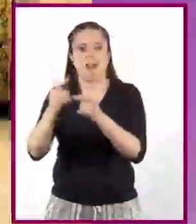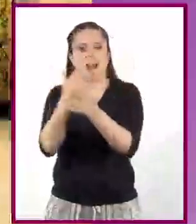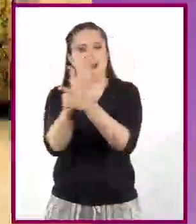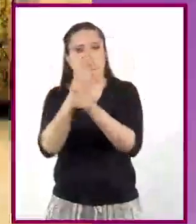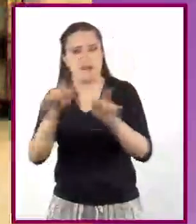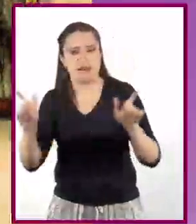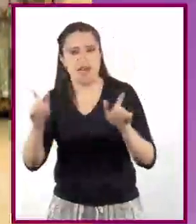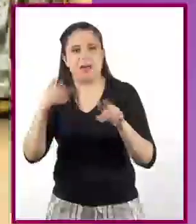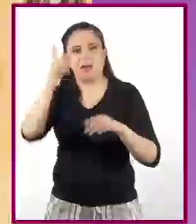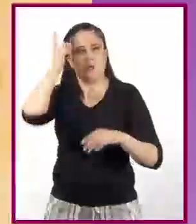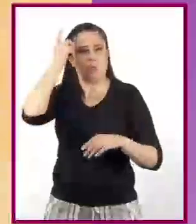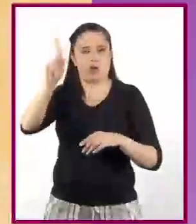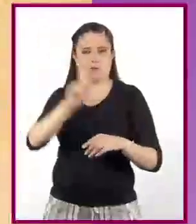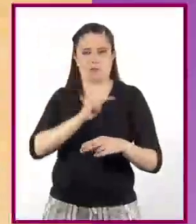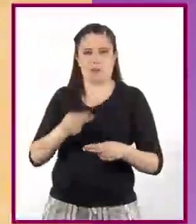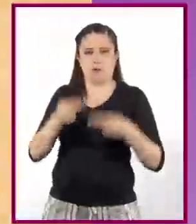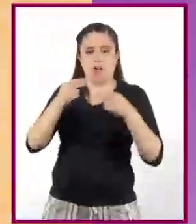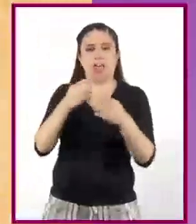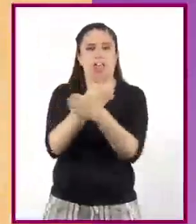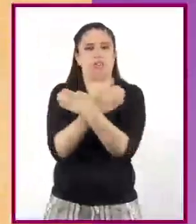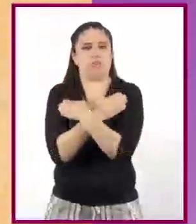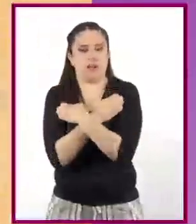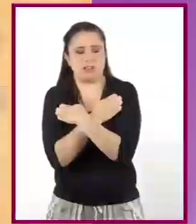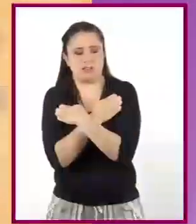y a la educación.